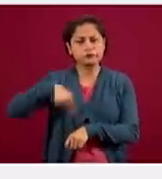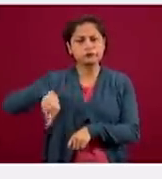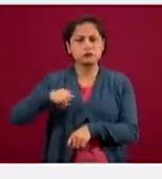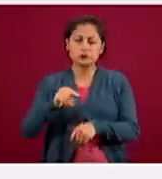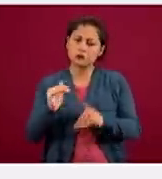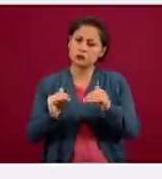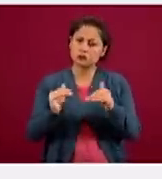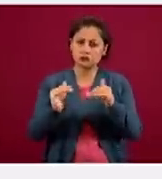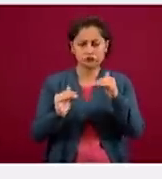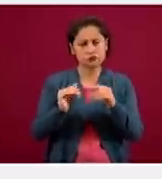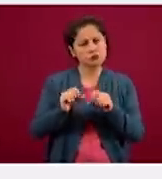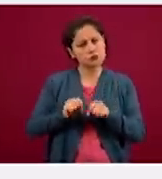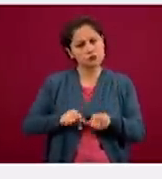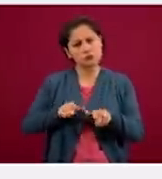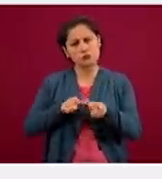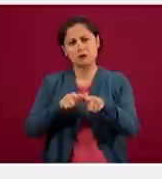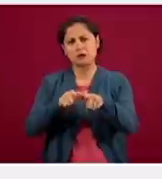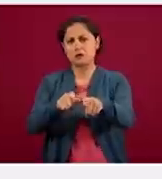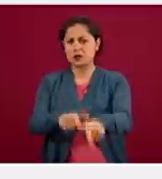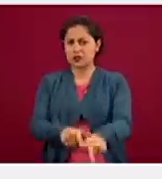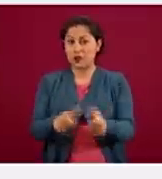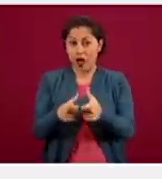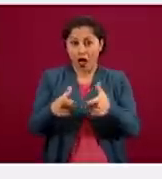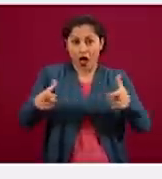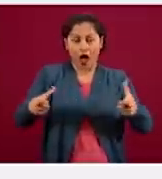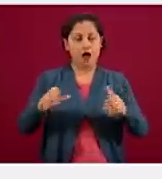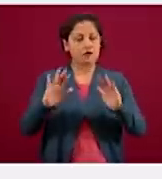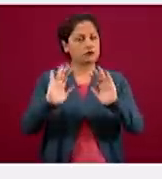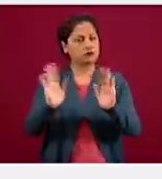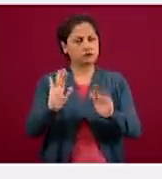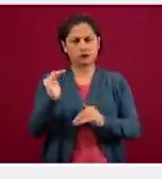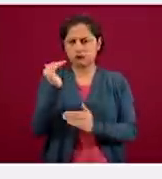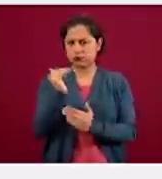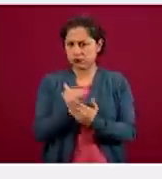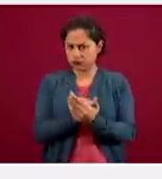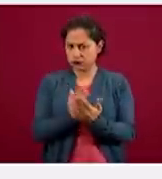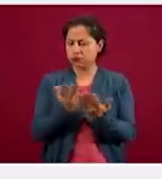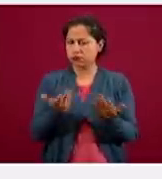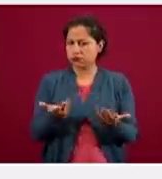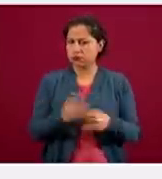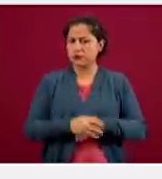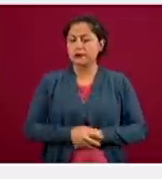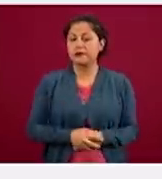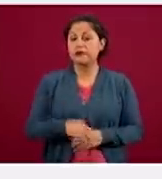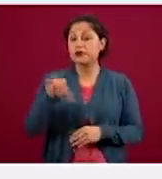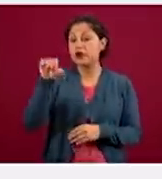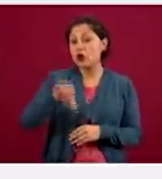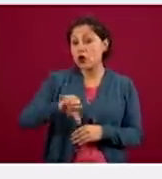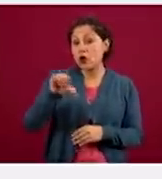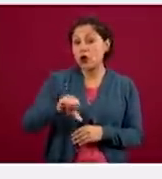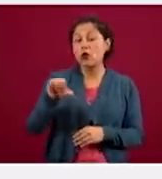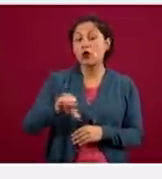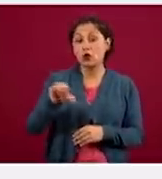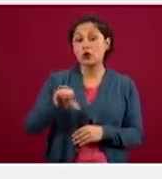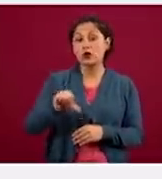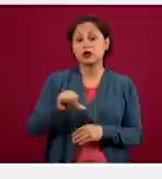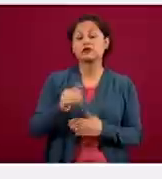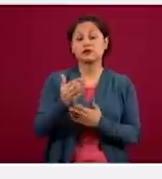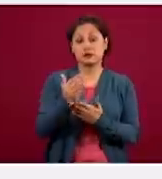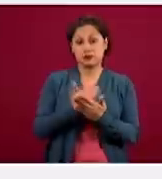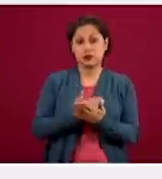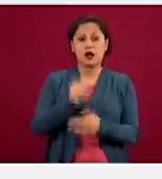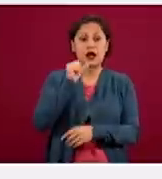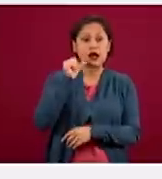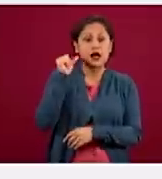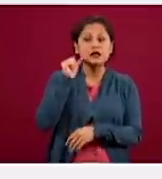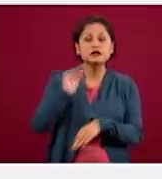o negativizando y no han crecido en los últimos días. De hecho, tenemos hoy menos sospechosos de los que teníamos el